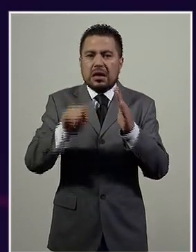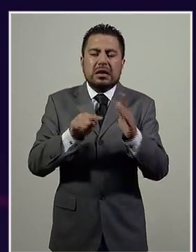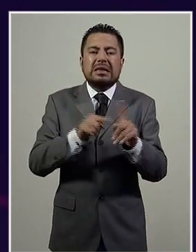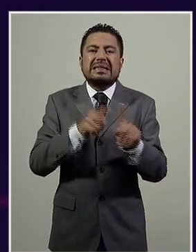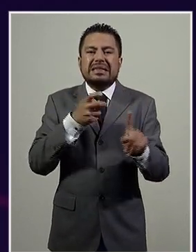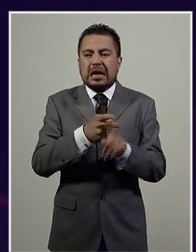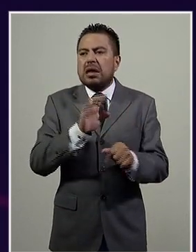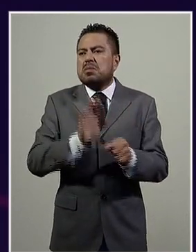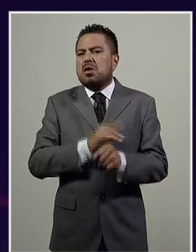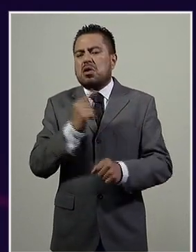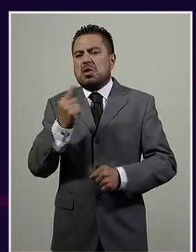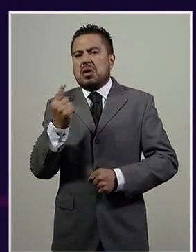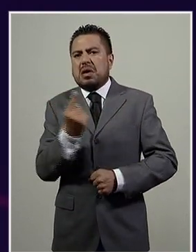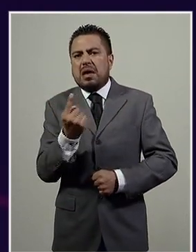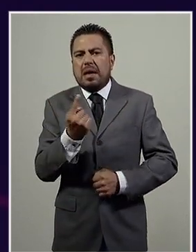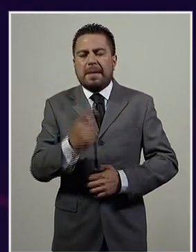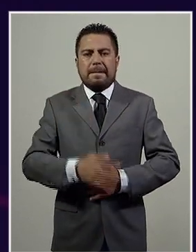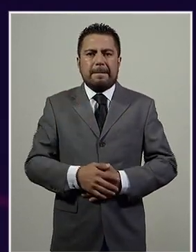pues